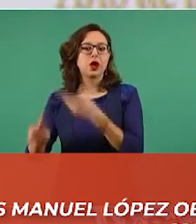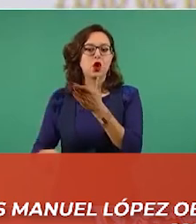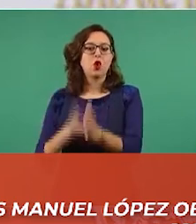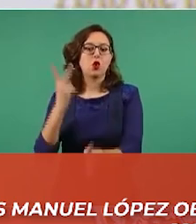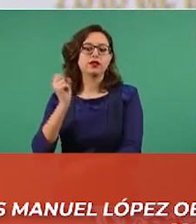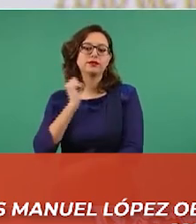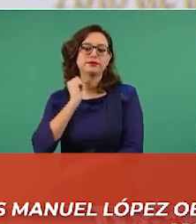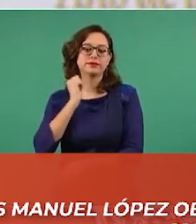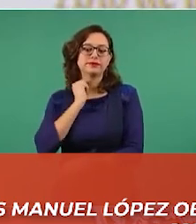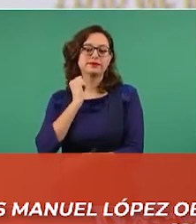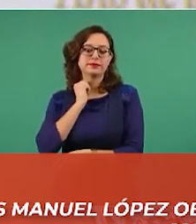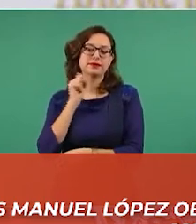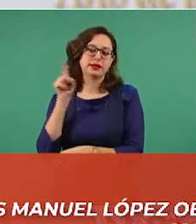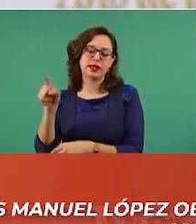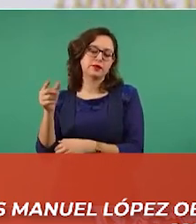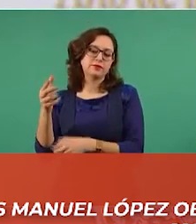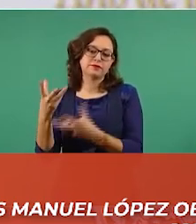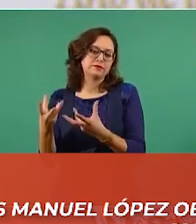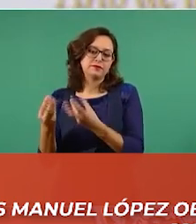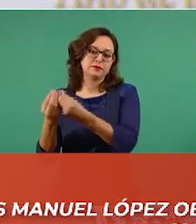Ayuda mucho.